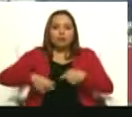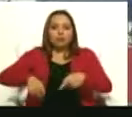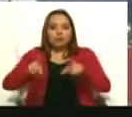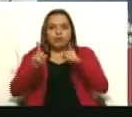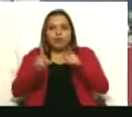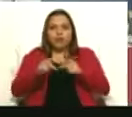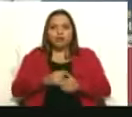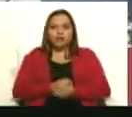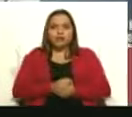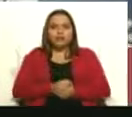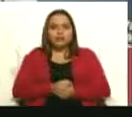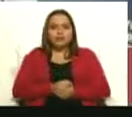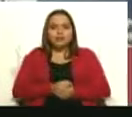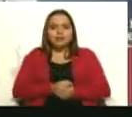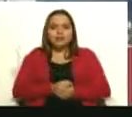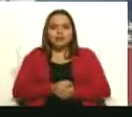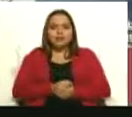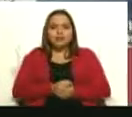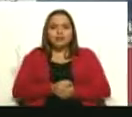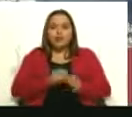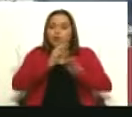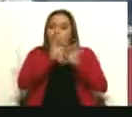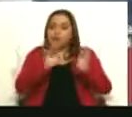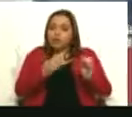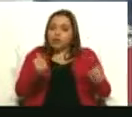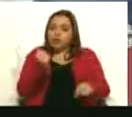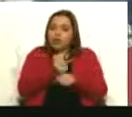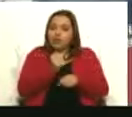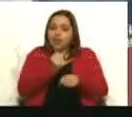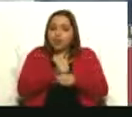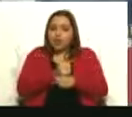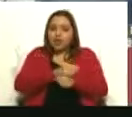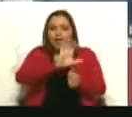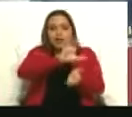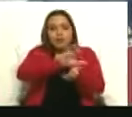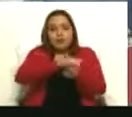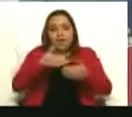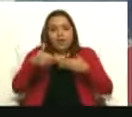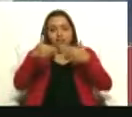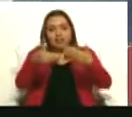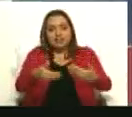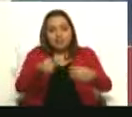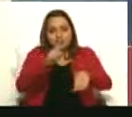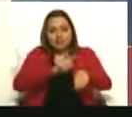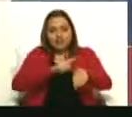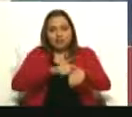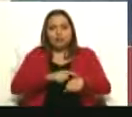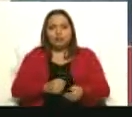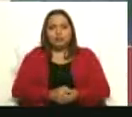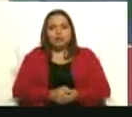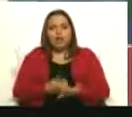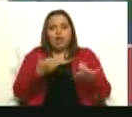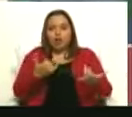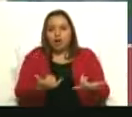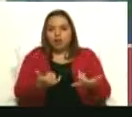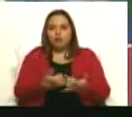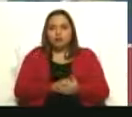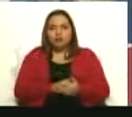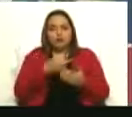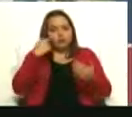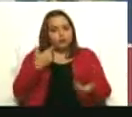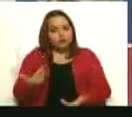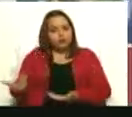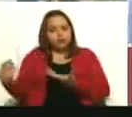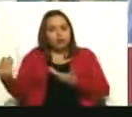oportunidades, su fuente de empleo y que Margarita avance en el tiempo. Con ustedes dejo a